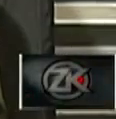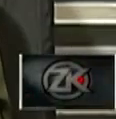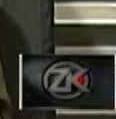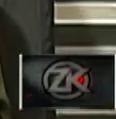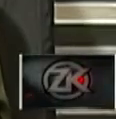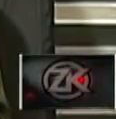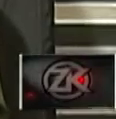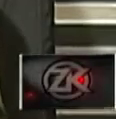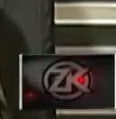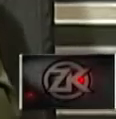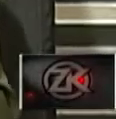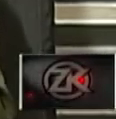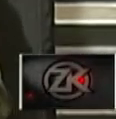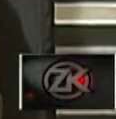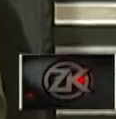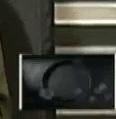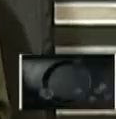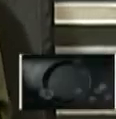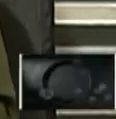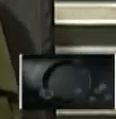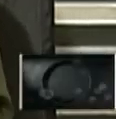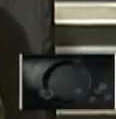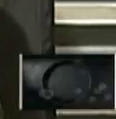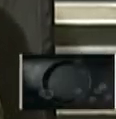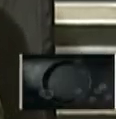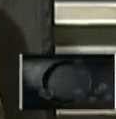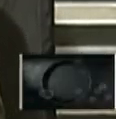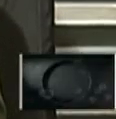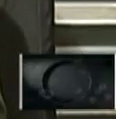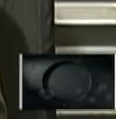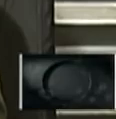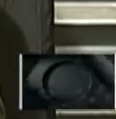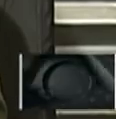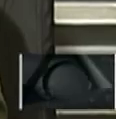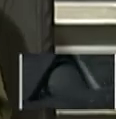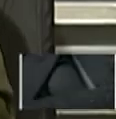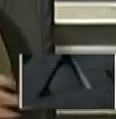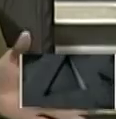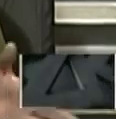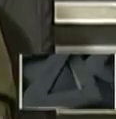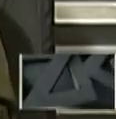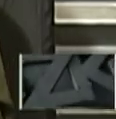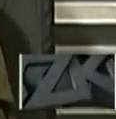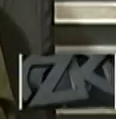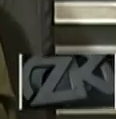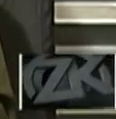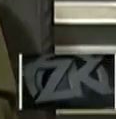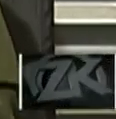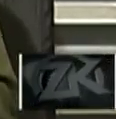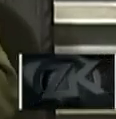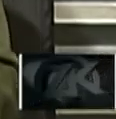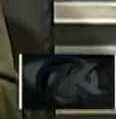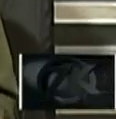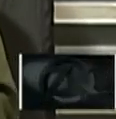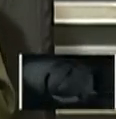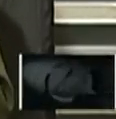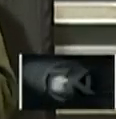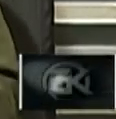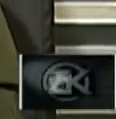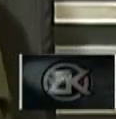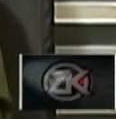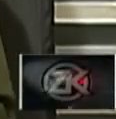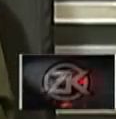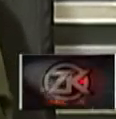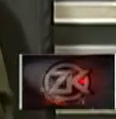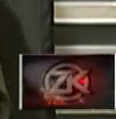presidente zanahoria, porque parece una zanahoria en color y todo lo demás, esté cayendo el embuste al Estado. Bueno, ya salió libre gracias a